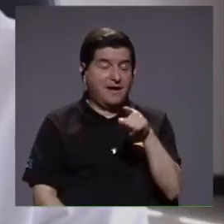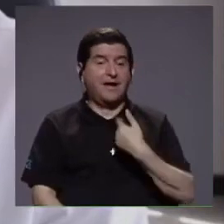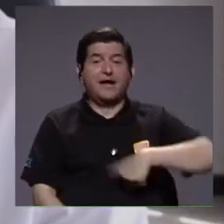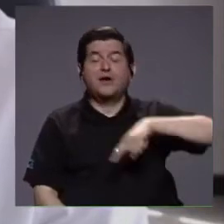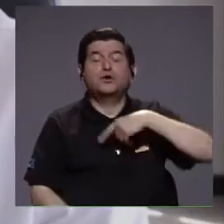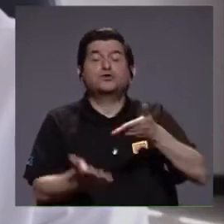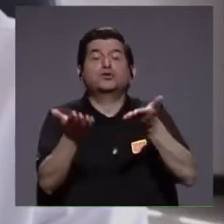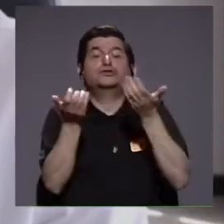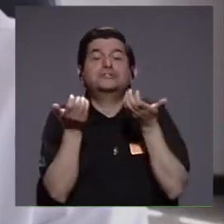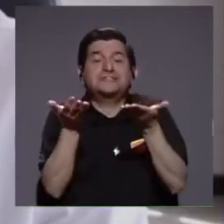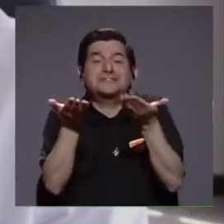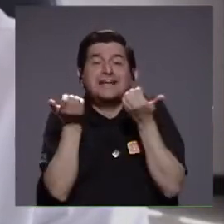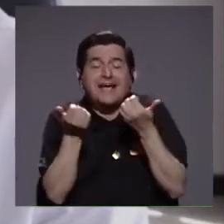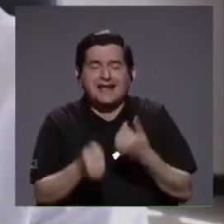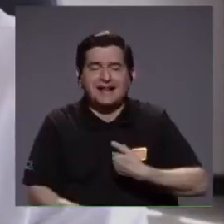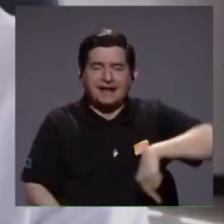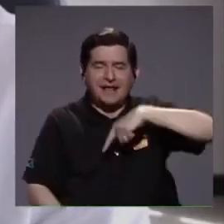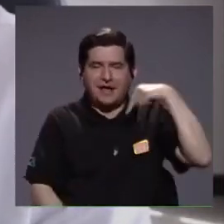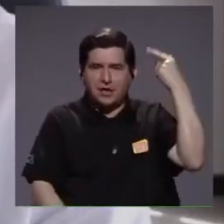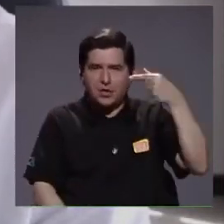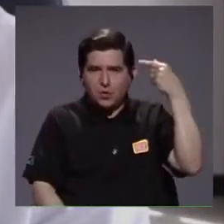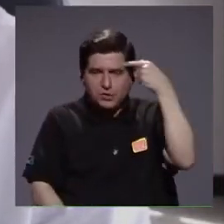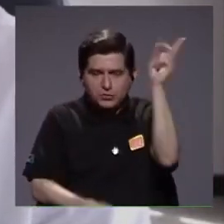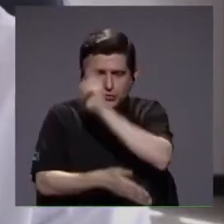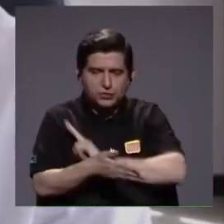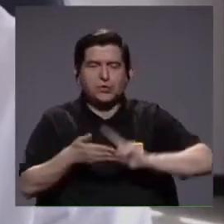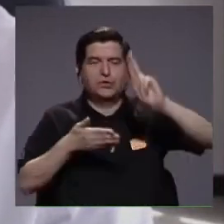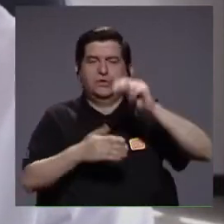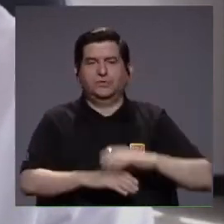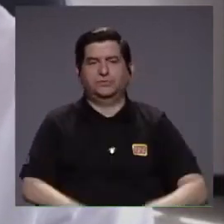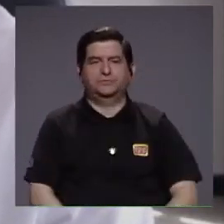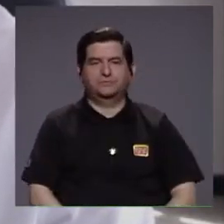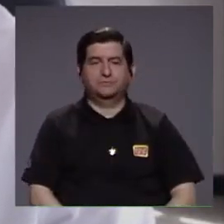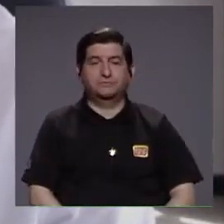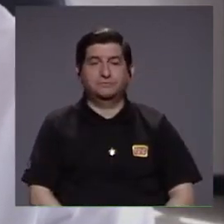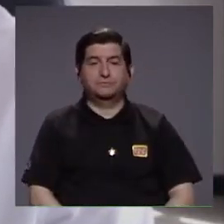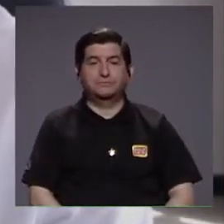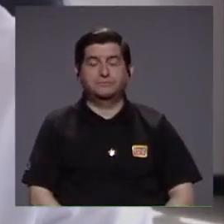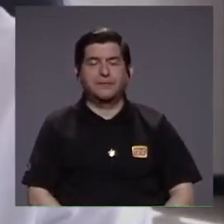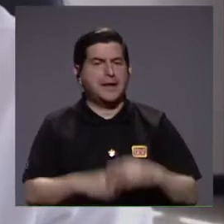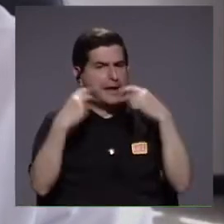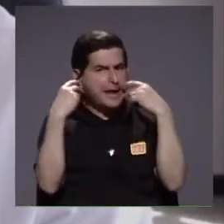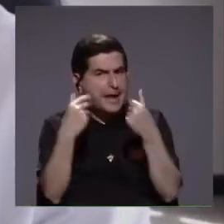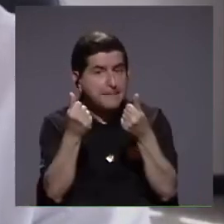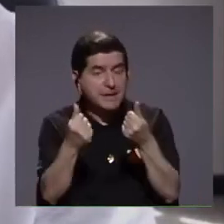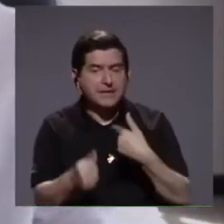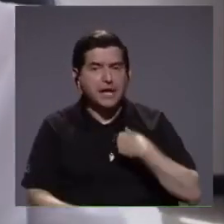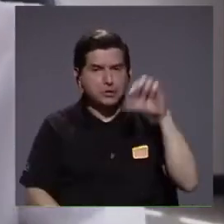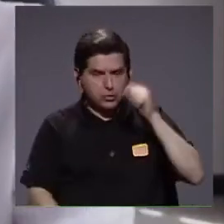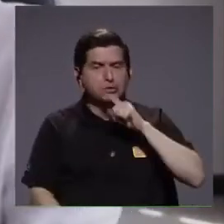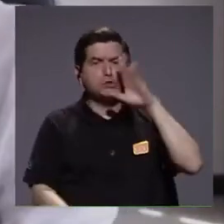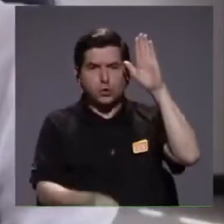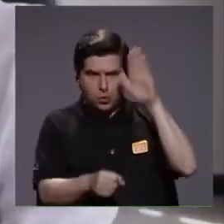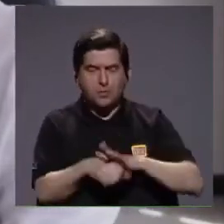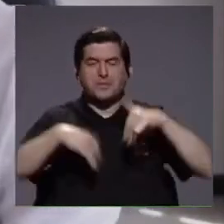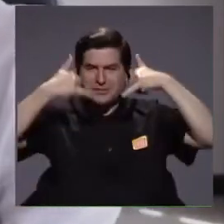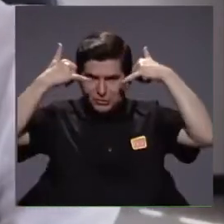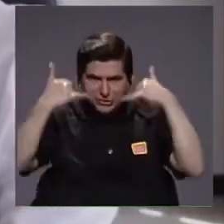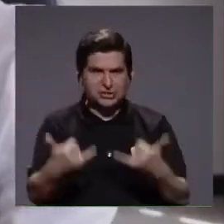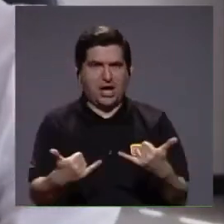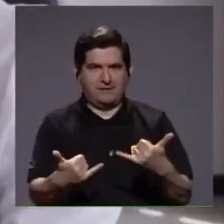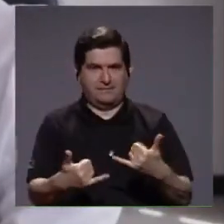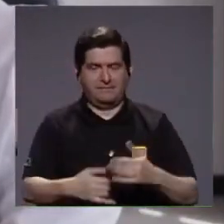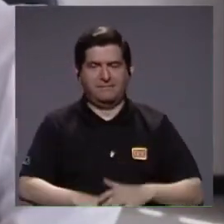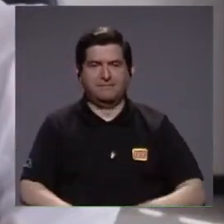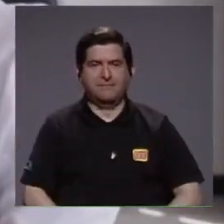estudiantes es lo que nosotros pretendemos en nuestro gobierno universitario. Por eso, de inmediato, y a esto sí me voy a comprometer de